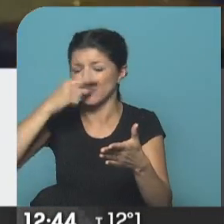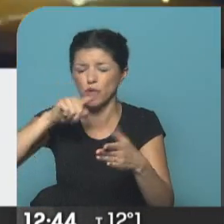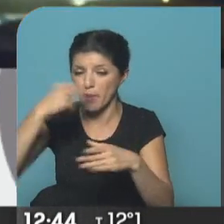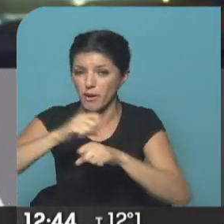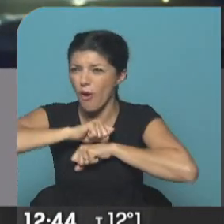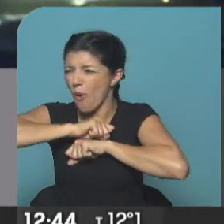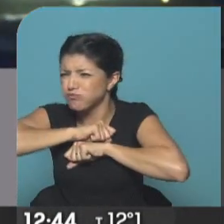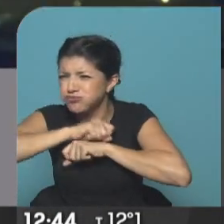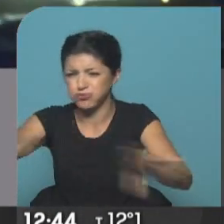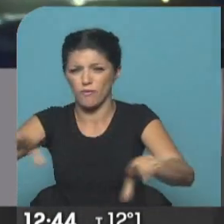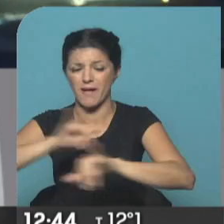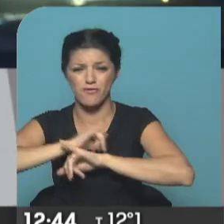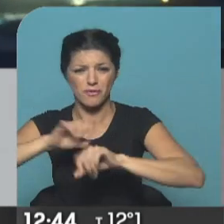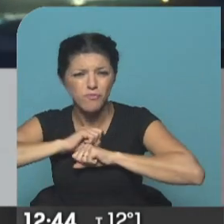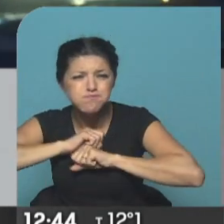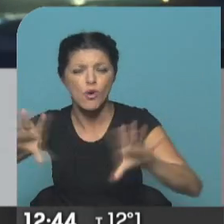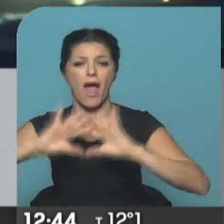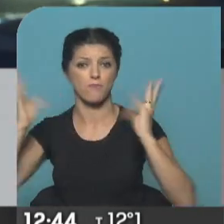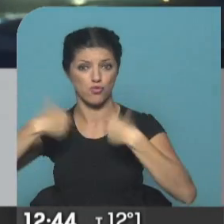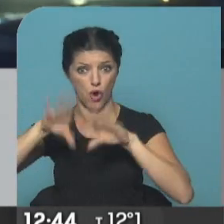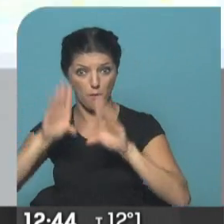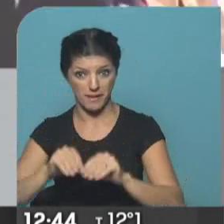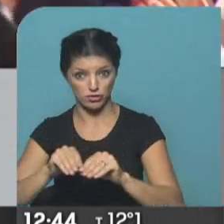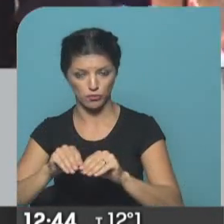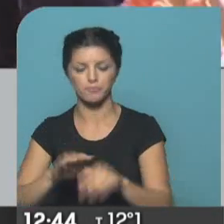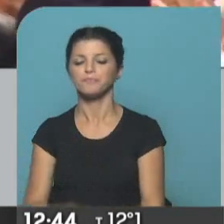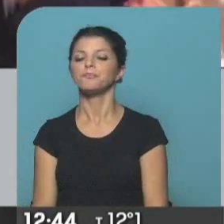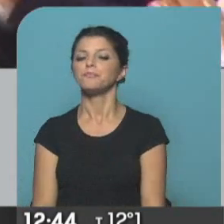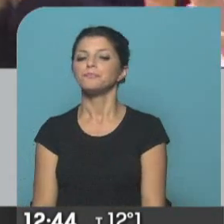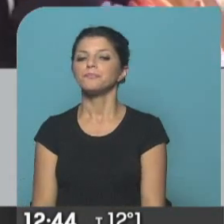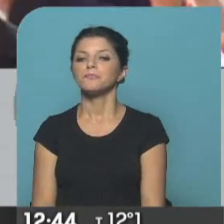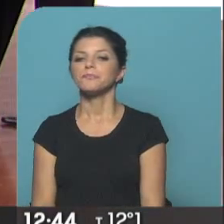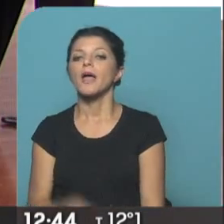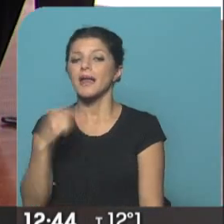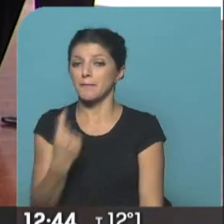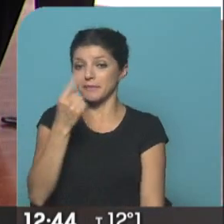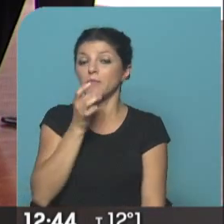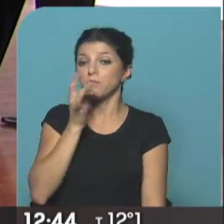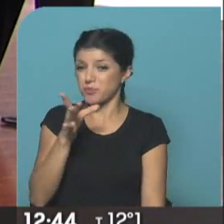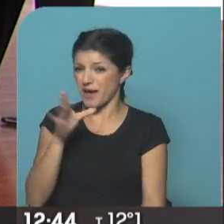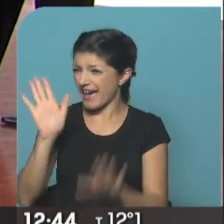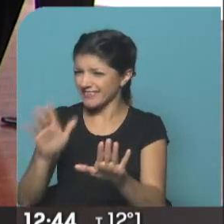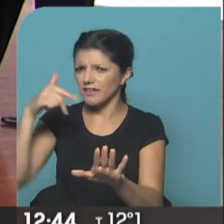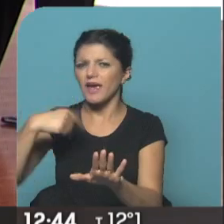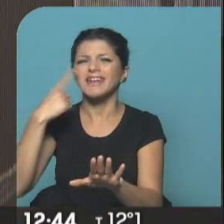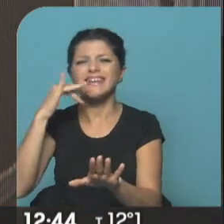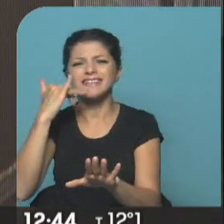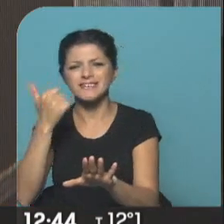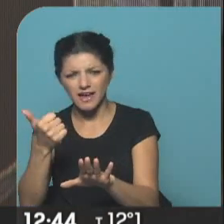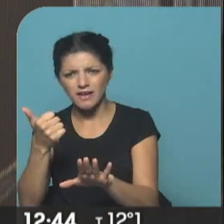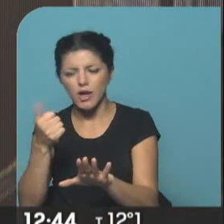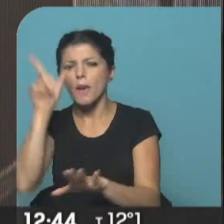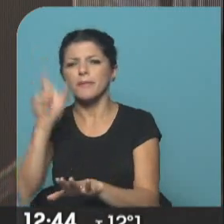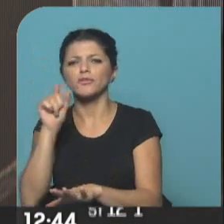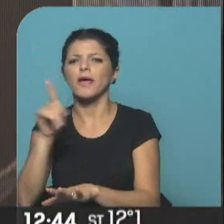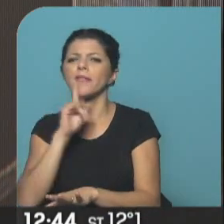recorre el planeta. Cuando ocurrió el primer atentado terrorista de estas características en Niza, es decir, era